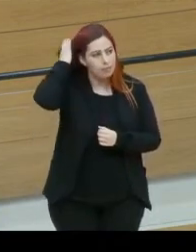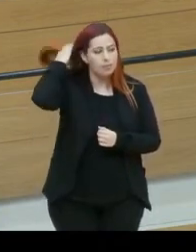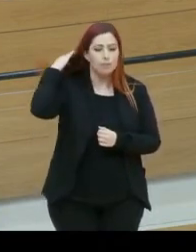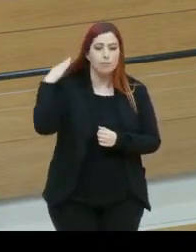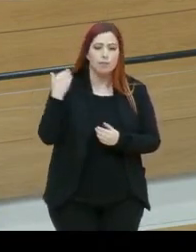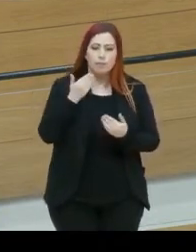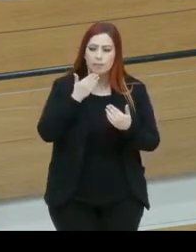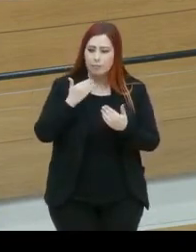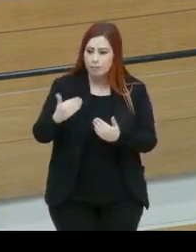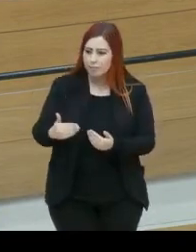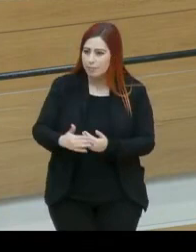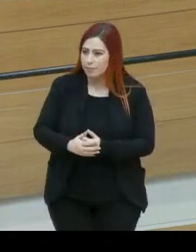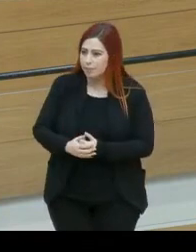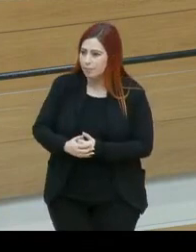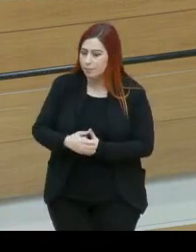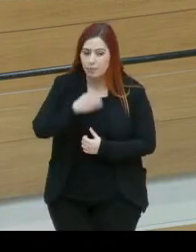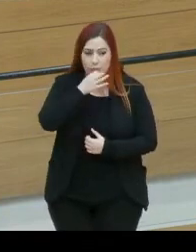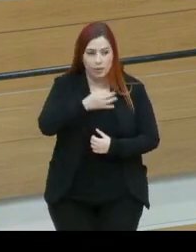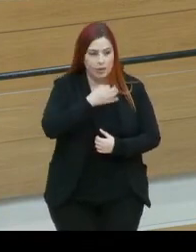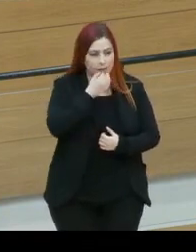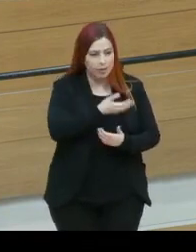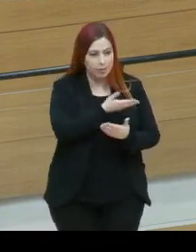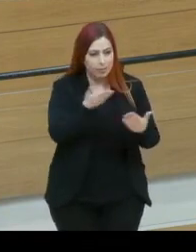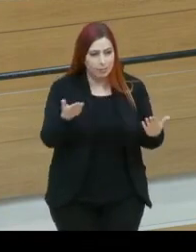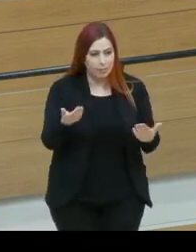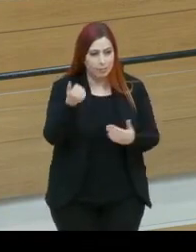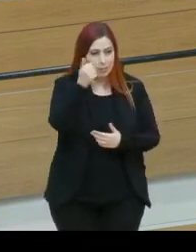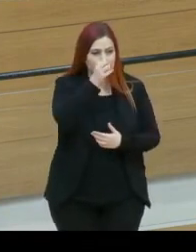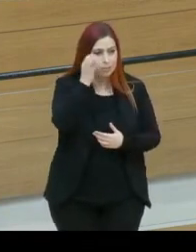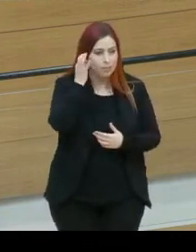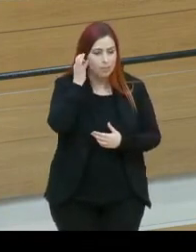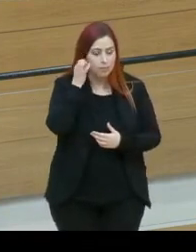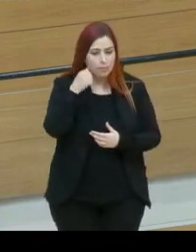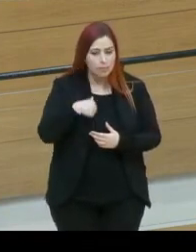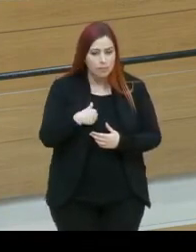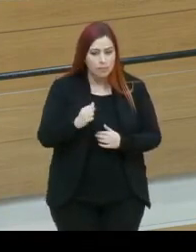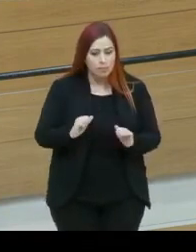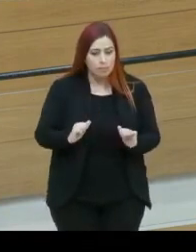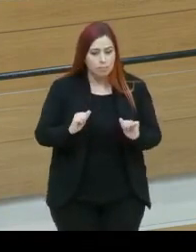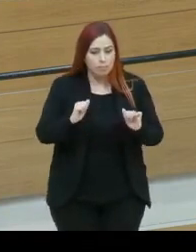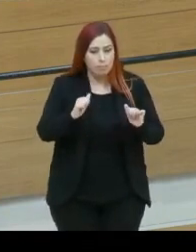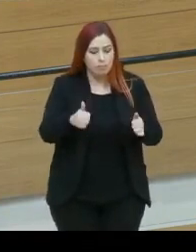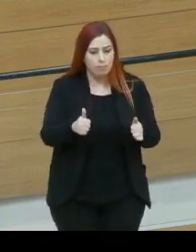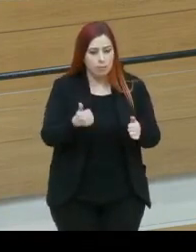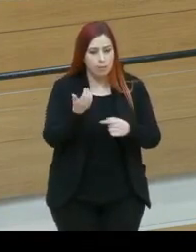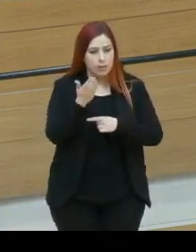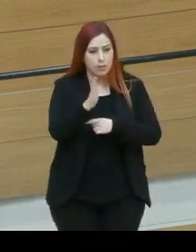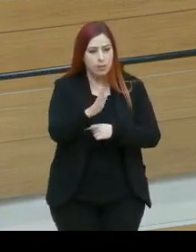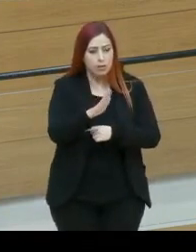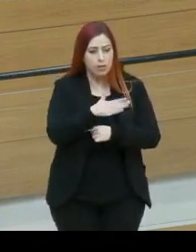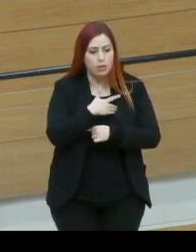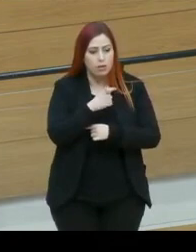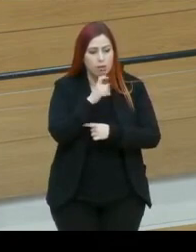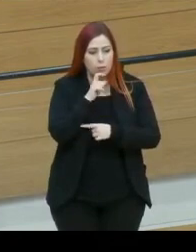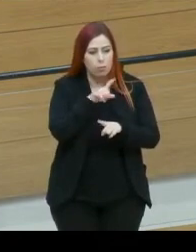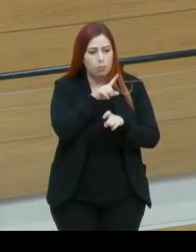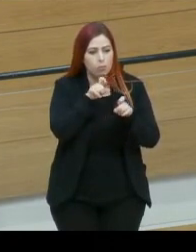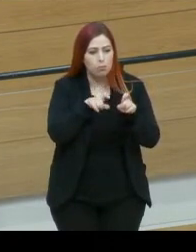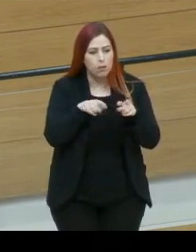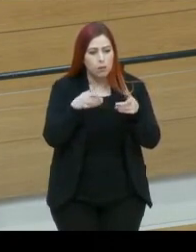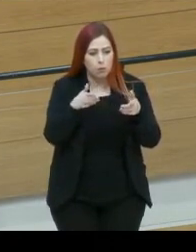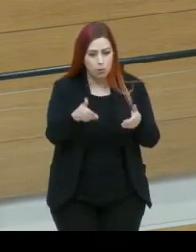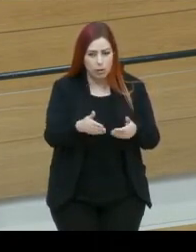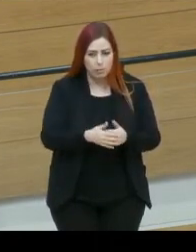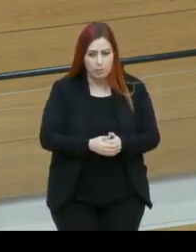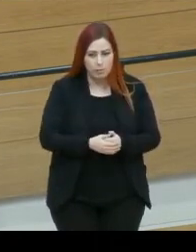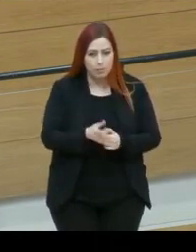Muchas gracias. Pues buenas tardes a todas y a todos. Yo quería comenzar mi presentación haciéndoos una pregunta, y es,